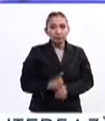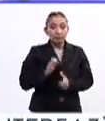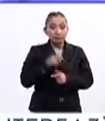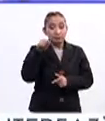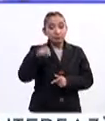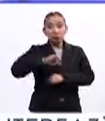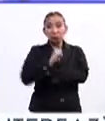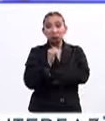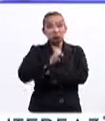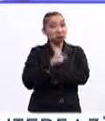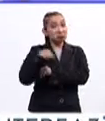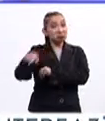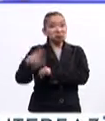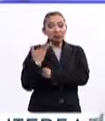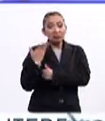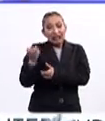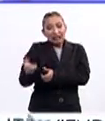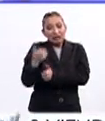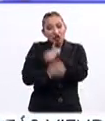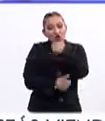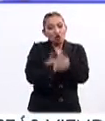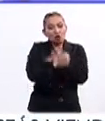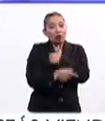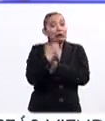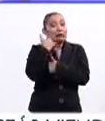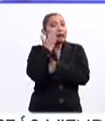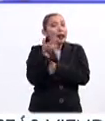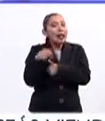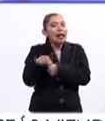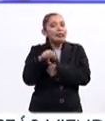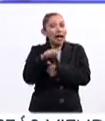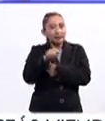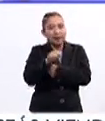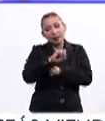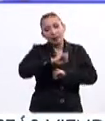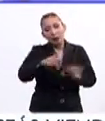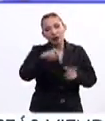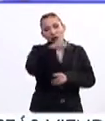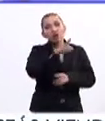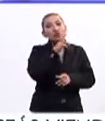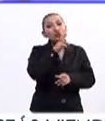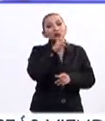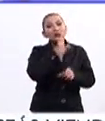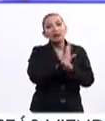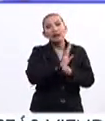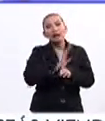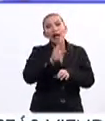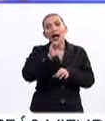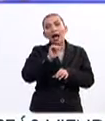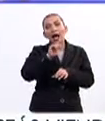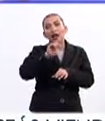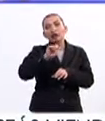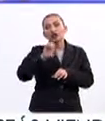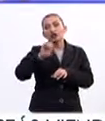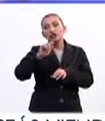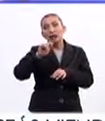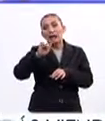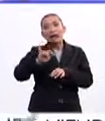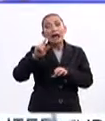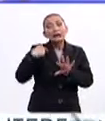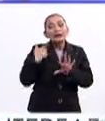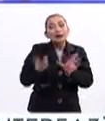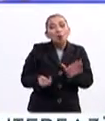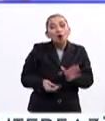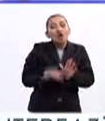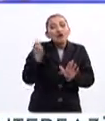está ahí guardado, y que pues con este concurso lo que intenta hacer la NASA y por supuesto el Houston Cinema Art Society es pues